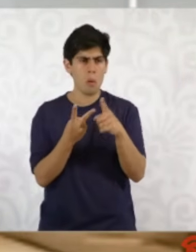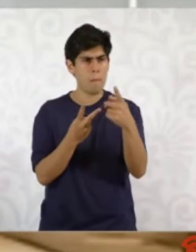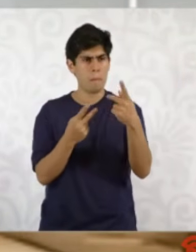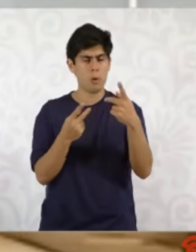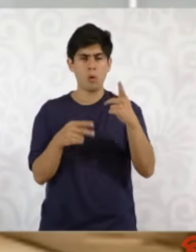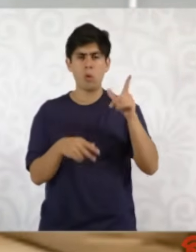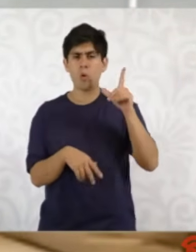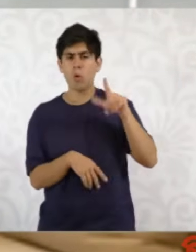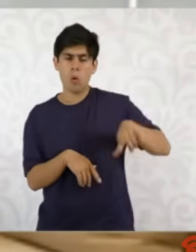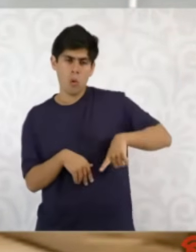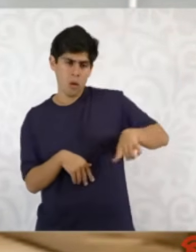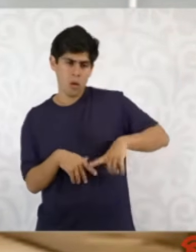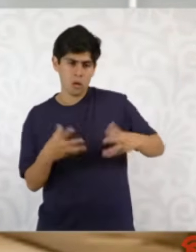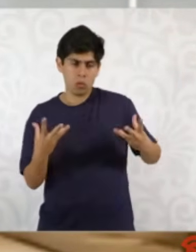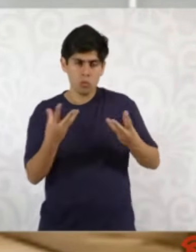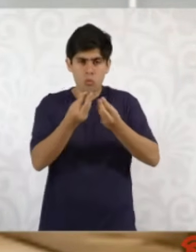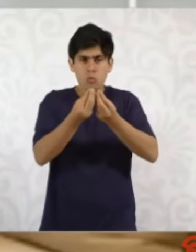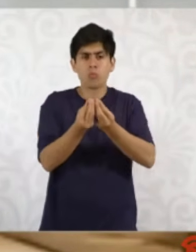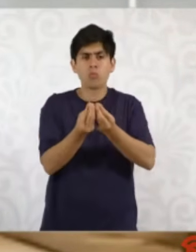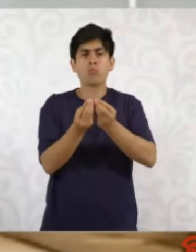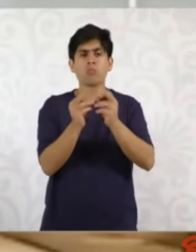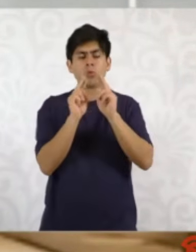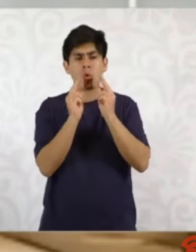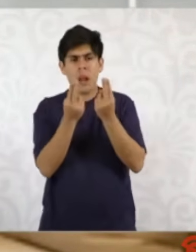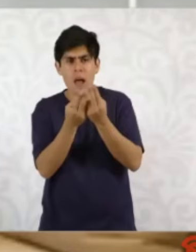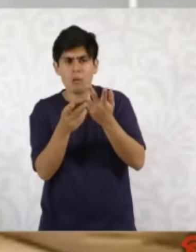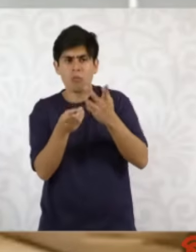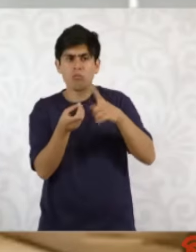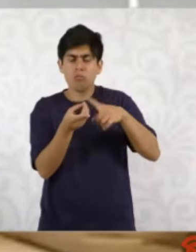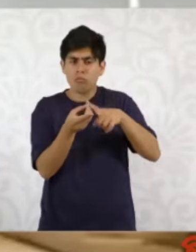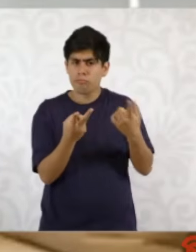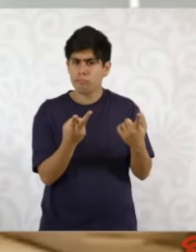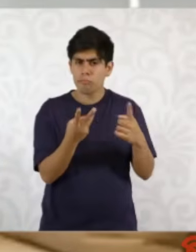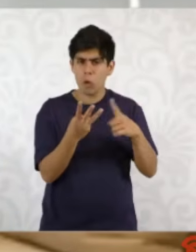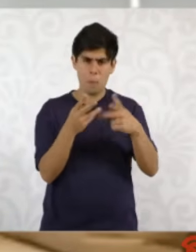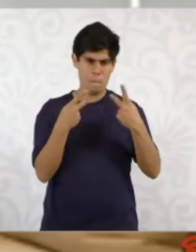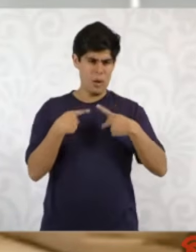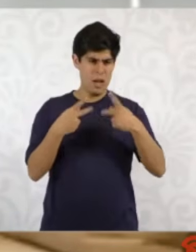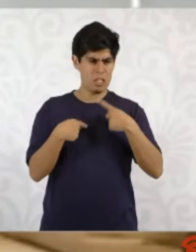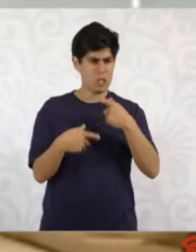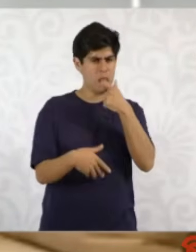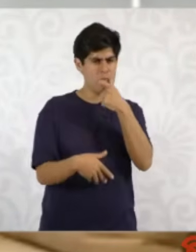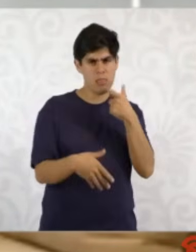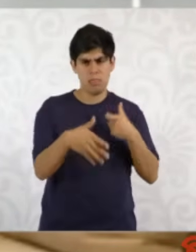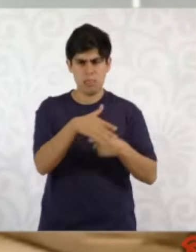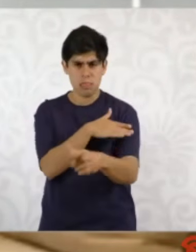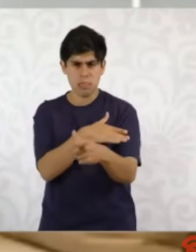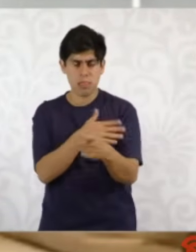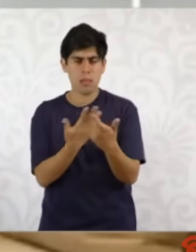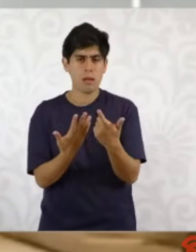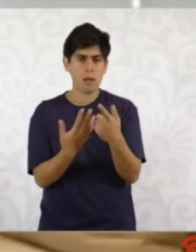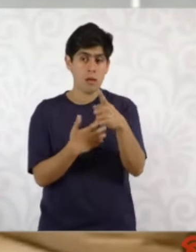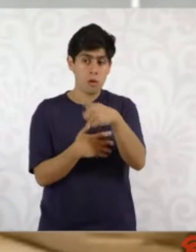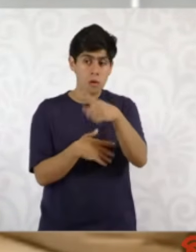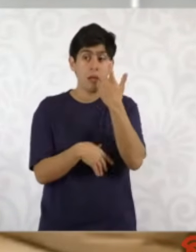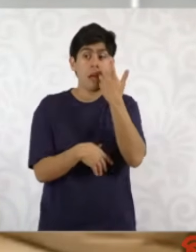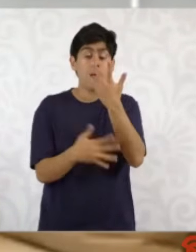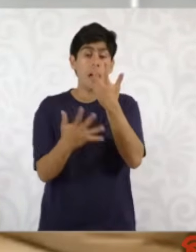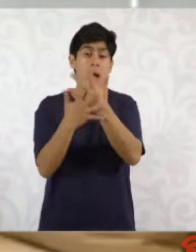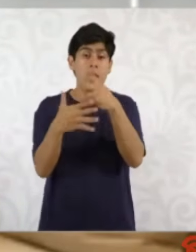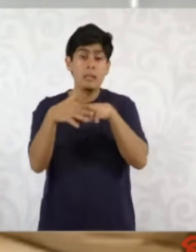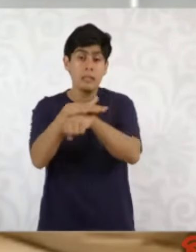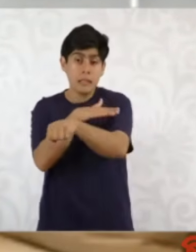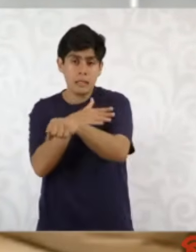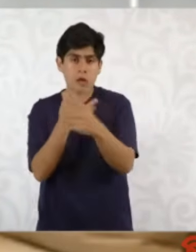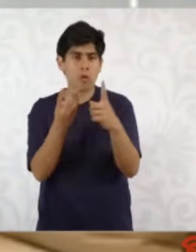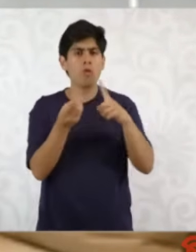les va a castigar, dónde están los corruptos que habían prometido meter a la cárcel, dónde está la mejora sustancial en un